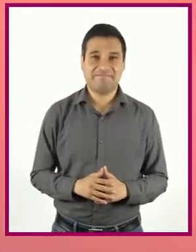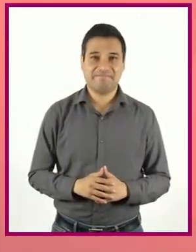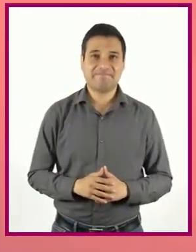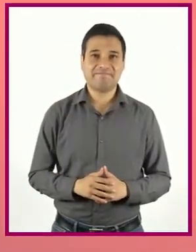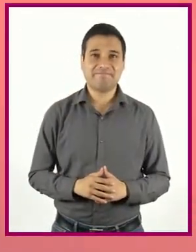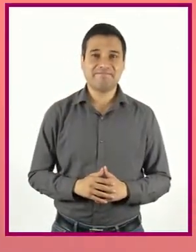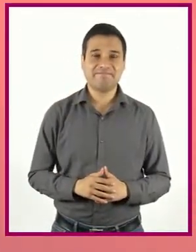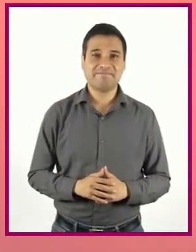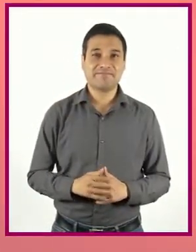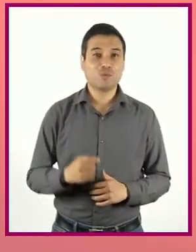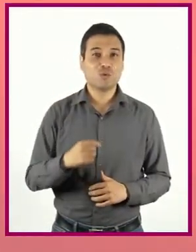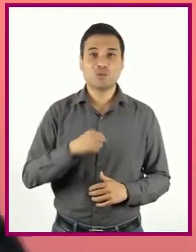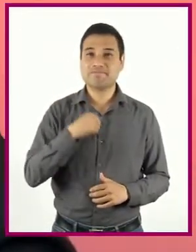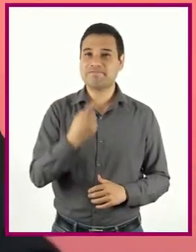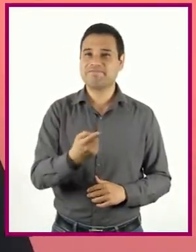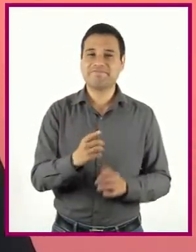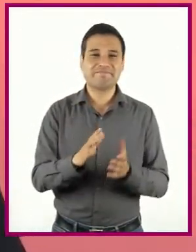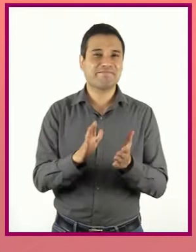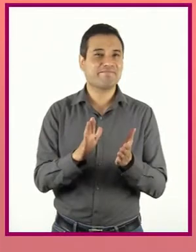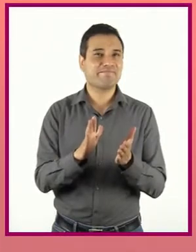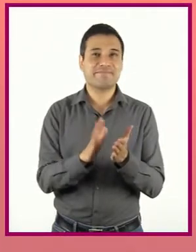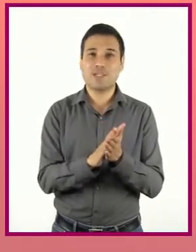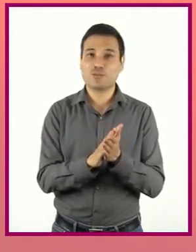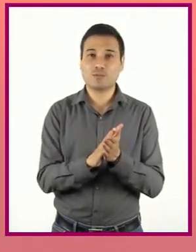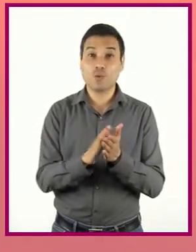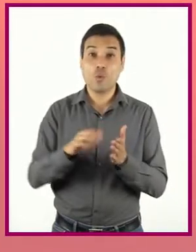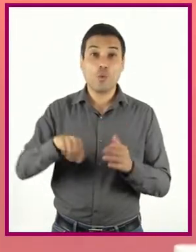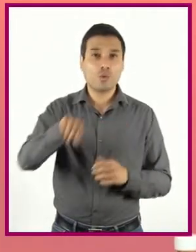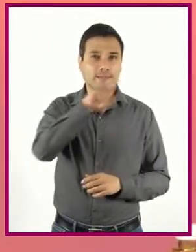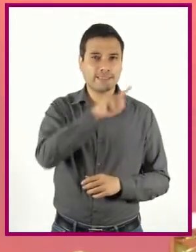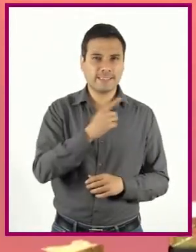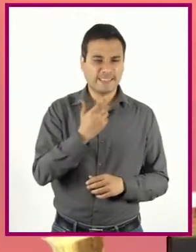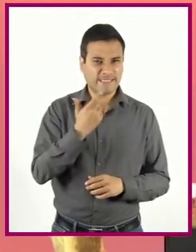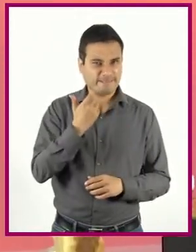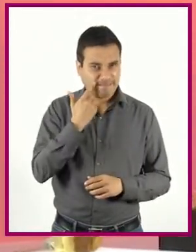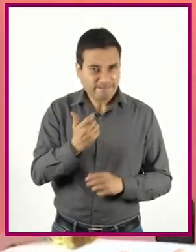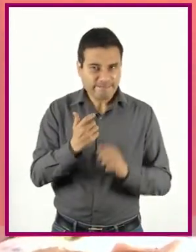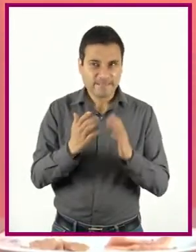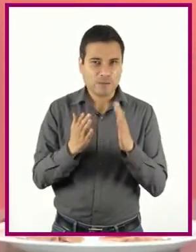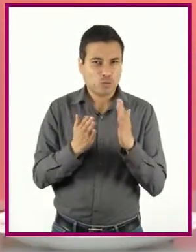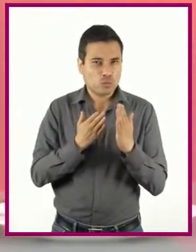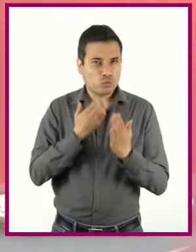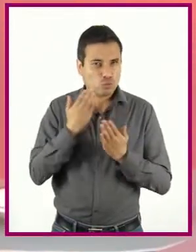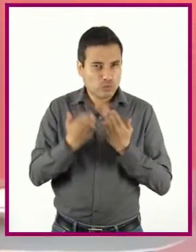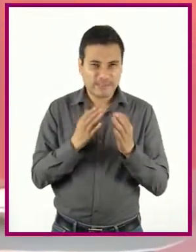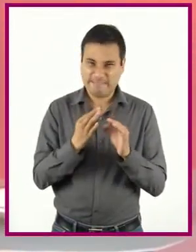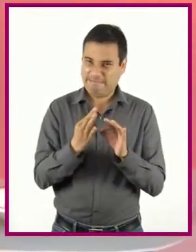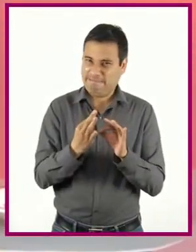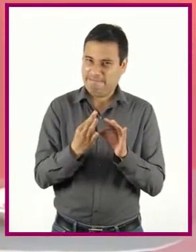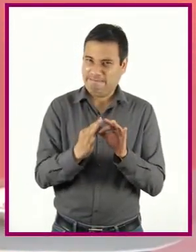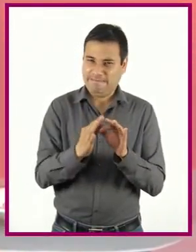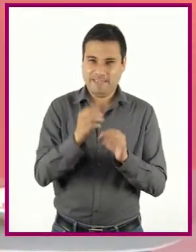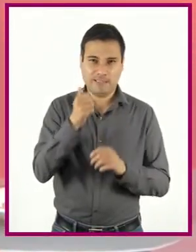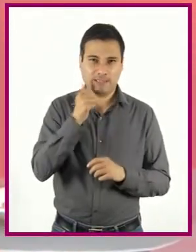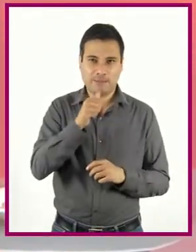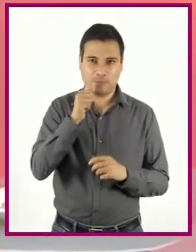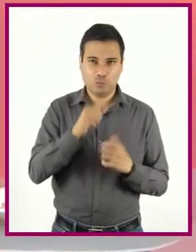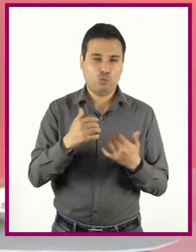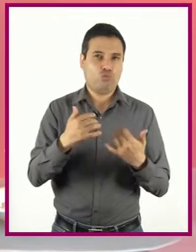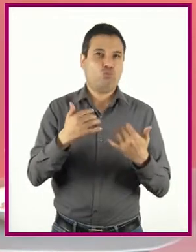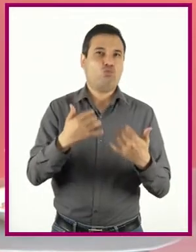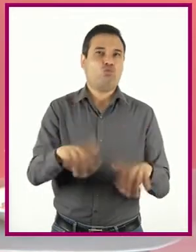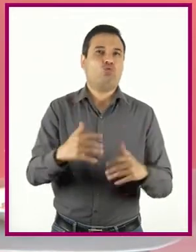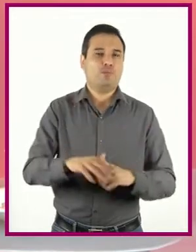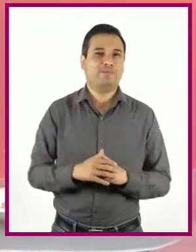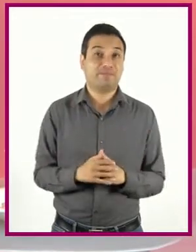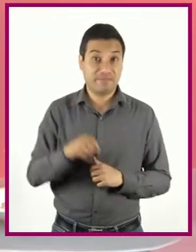Les quiero dar un fuerte aplauso por perseverar, ya que el deseo de aprender siempre superará las adversidades. Estas